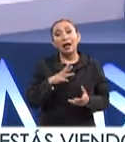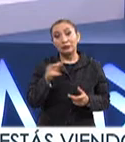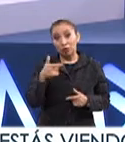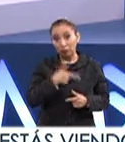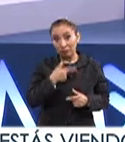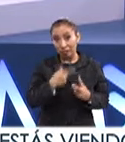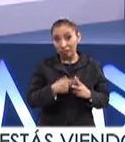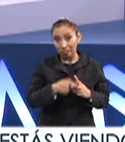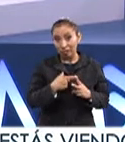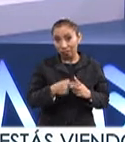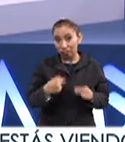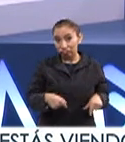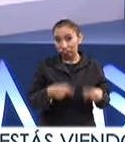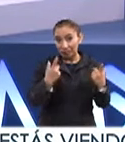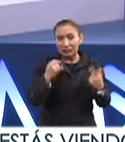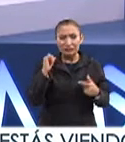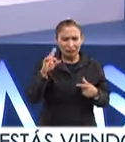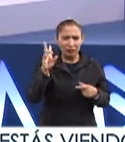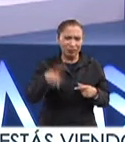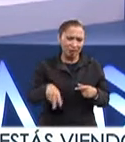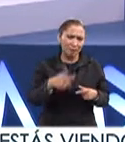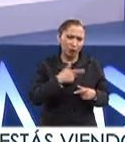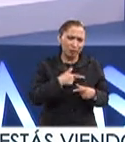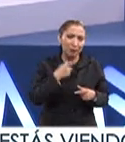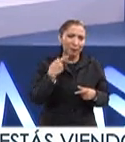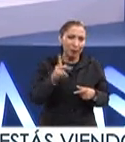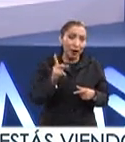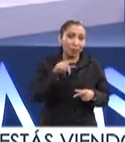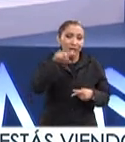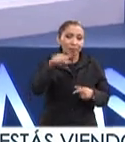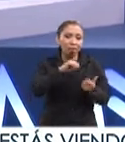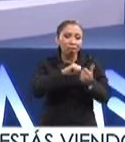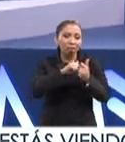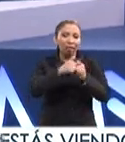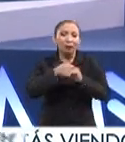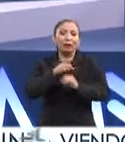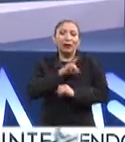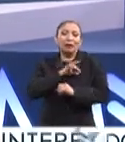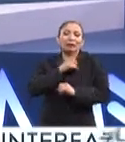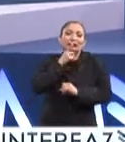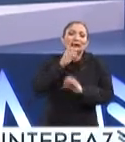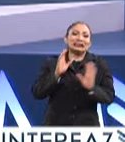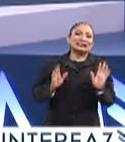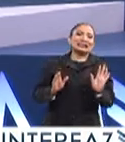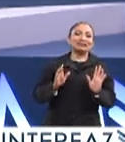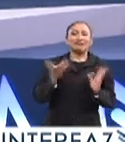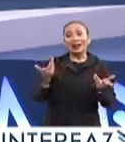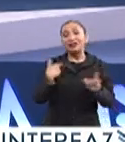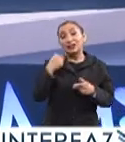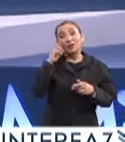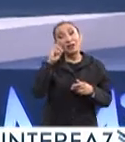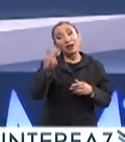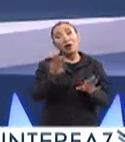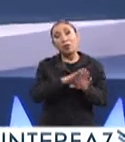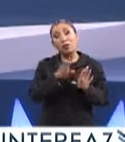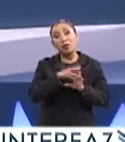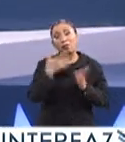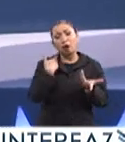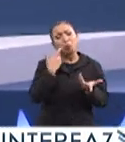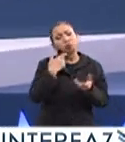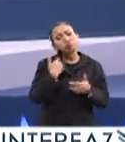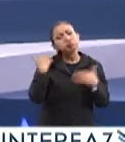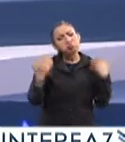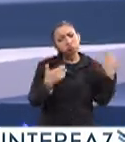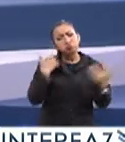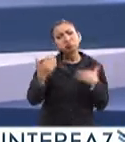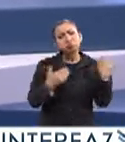te gustan las matemáticas? Sí, la verdad que sí, pero después uno les va agarrando miedo, ¿no? Así que si uno lo ve como un pasatiempo...